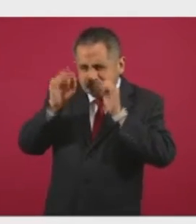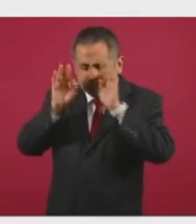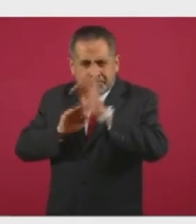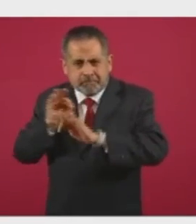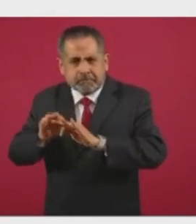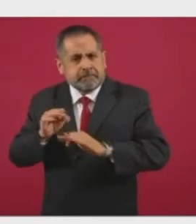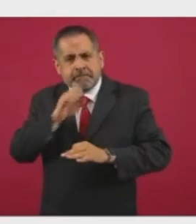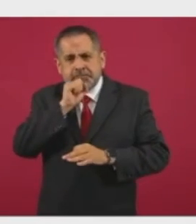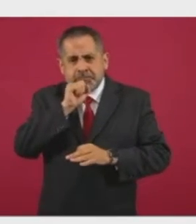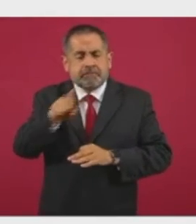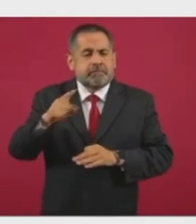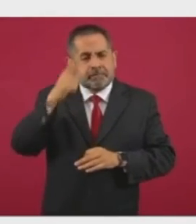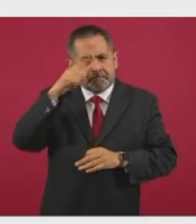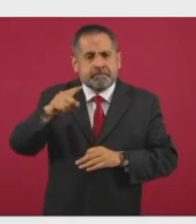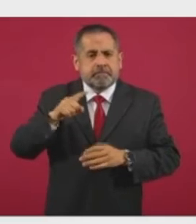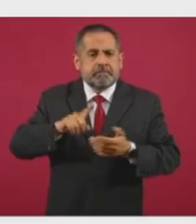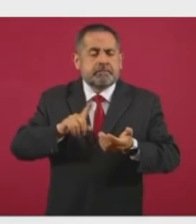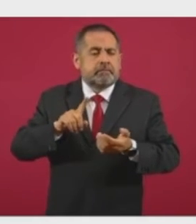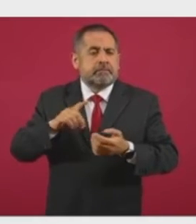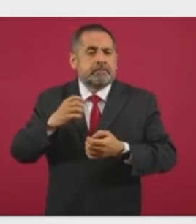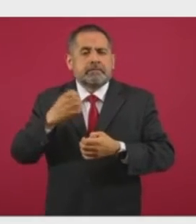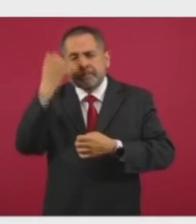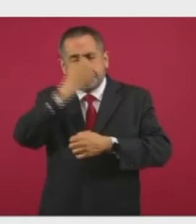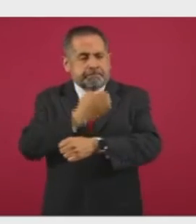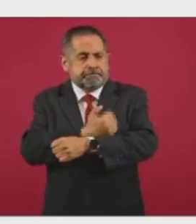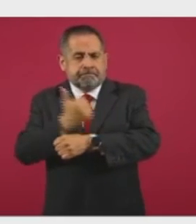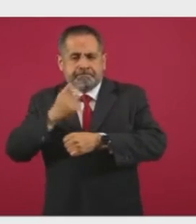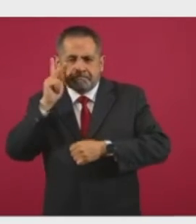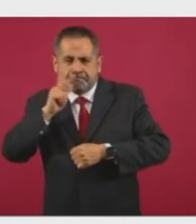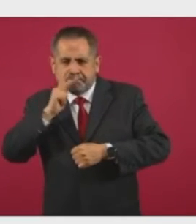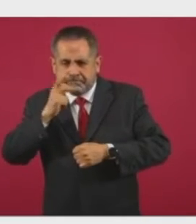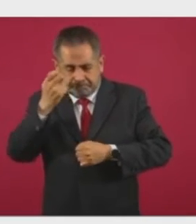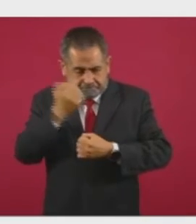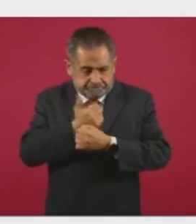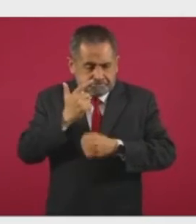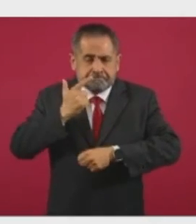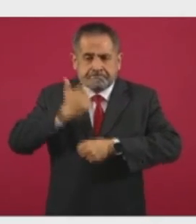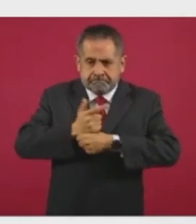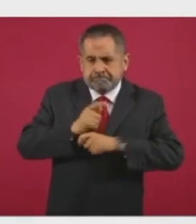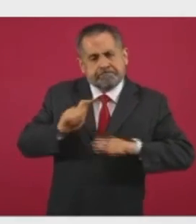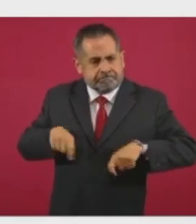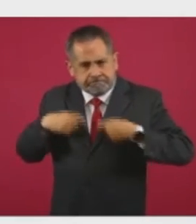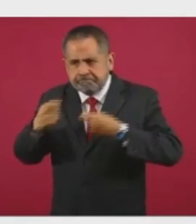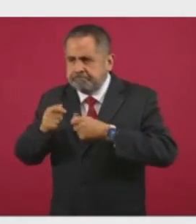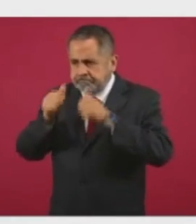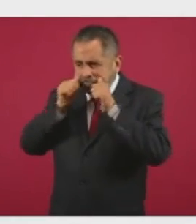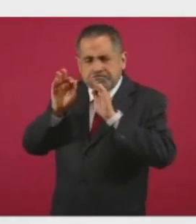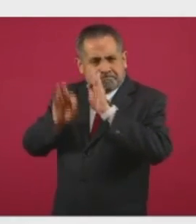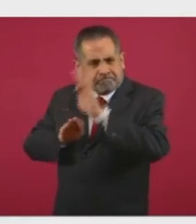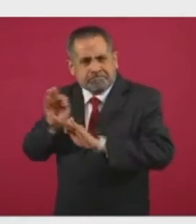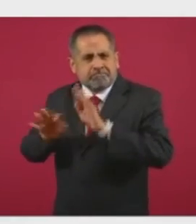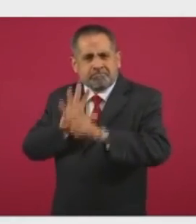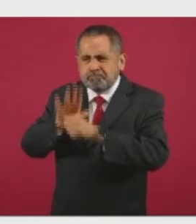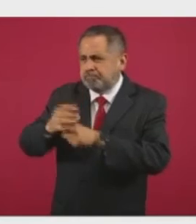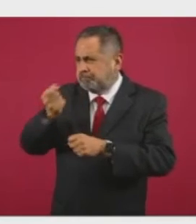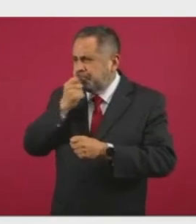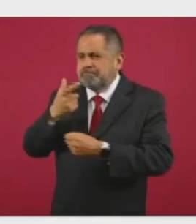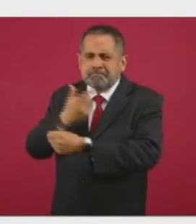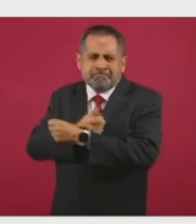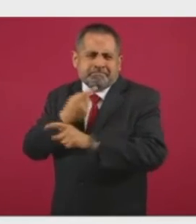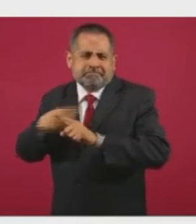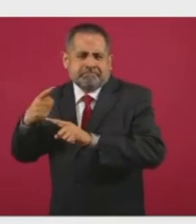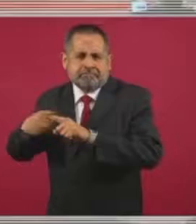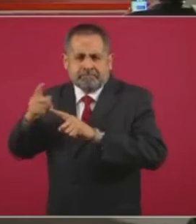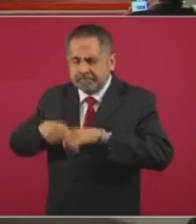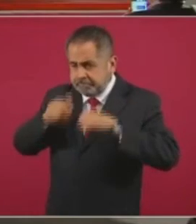todo accesos a las pruebas y vinculación al tratamiento dentro de este pilar de salud sexual. Es